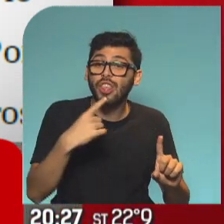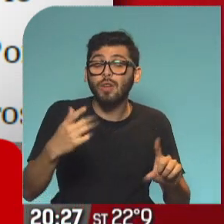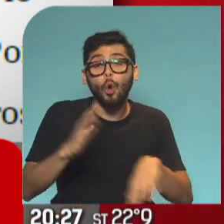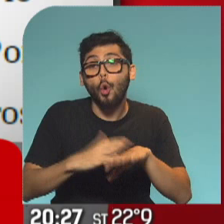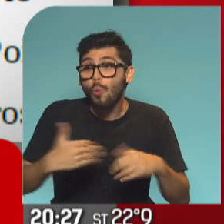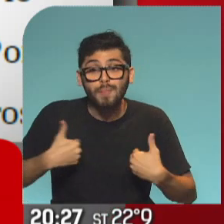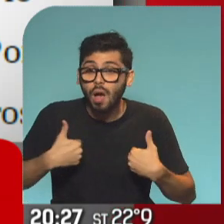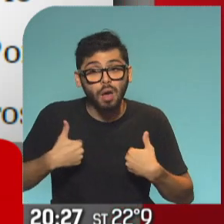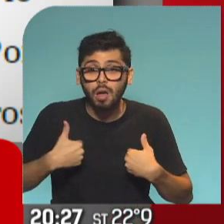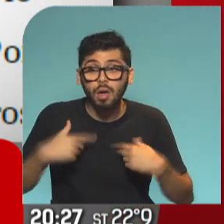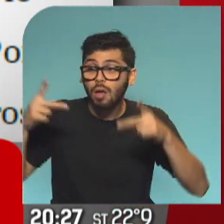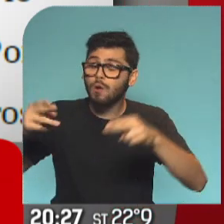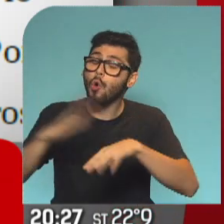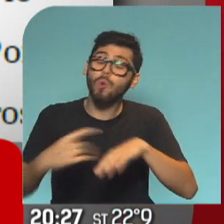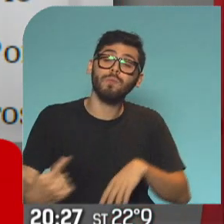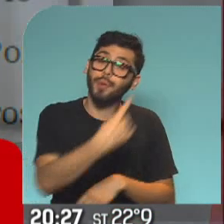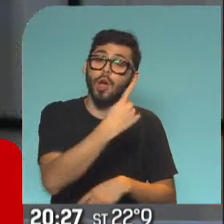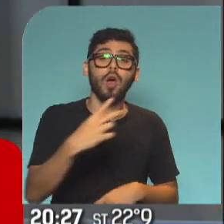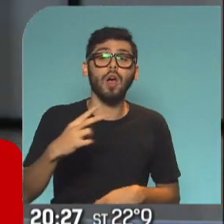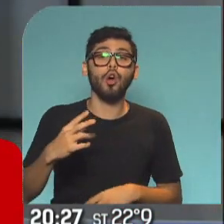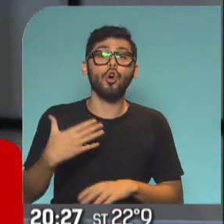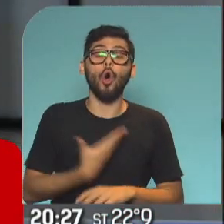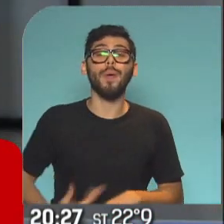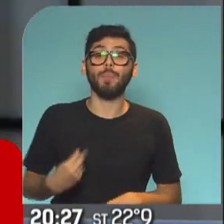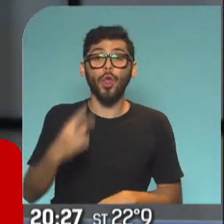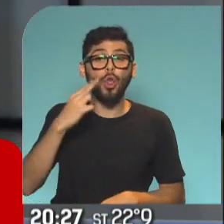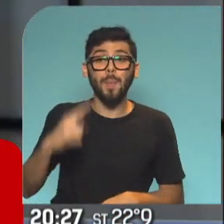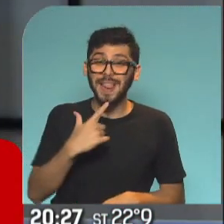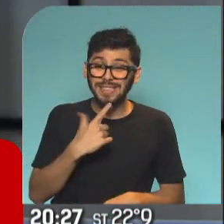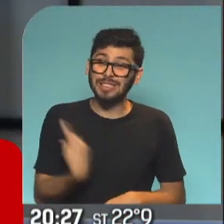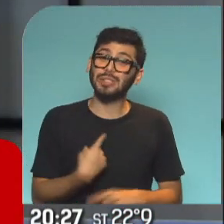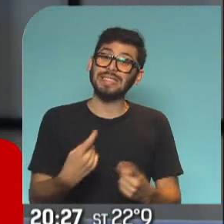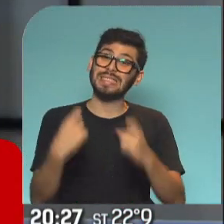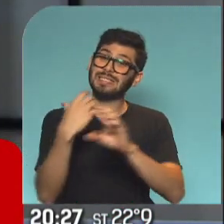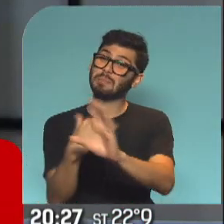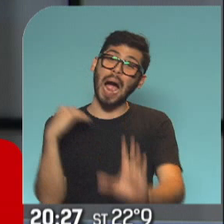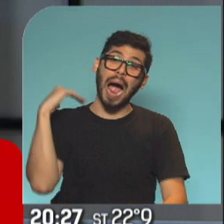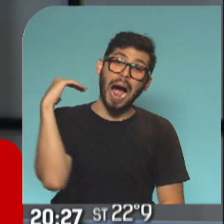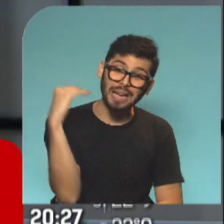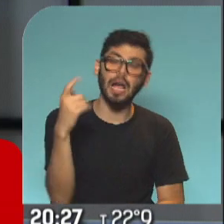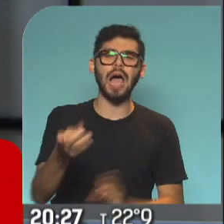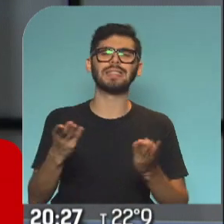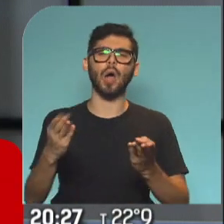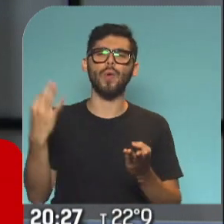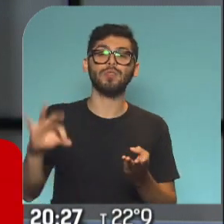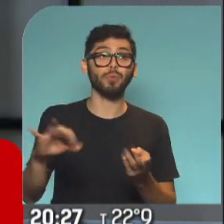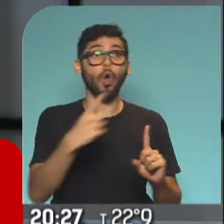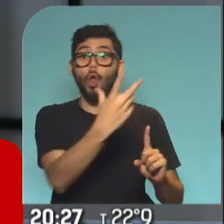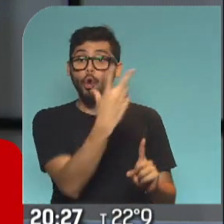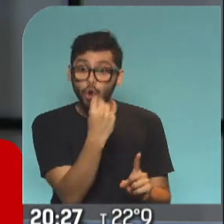dejaron aumentar las tarifas en 2017 en la medida en que hubiéramos necesitado para brindar un buen servicio